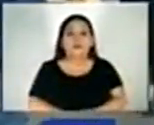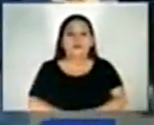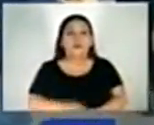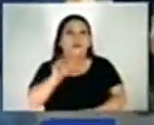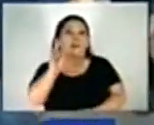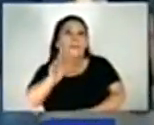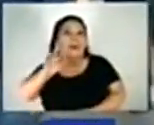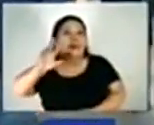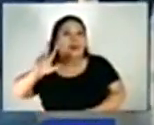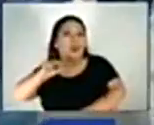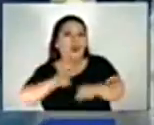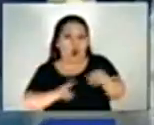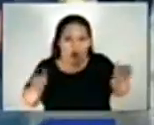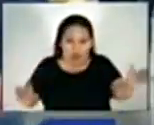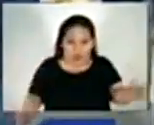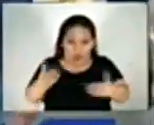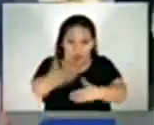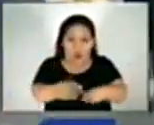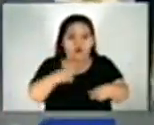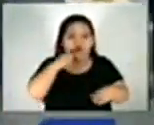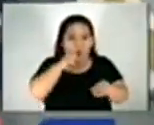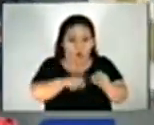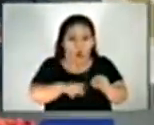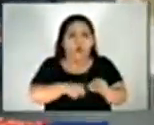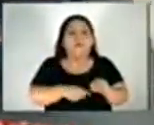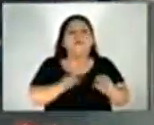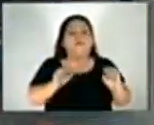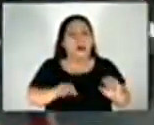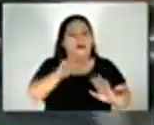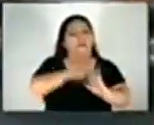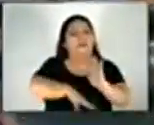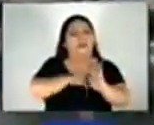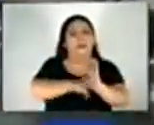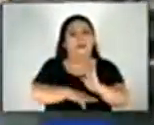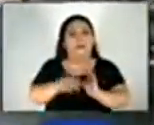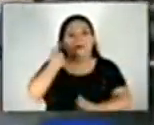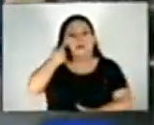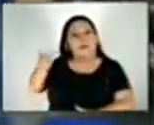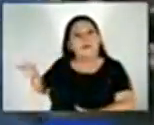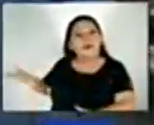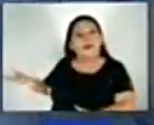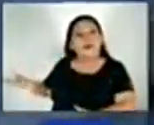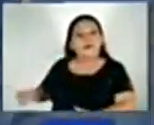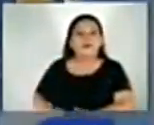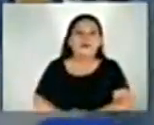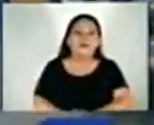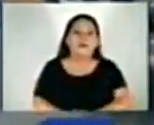A $23 la caja, todavía negociable. Miren esta lechuga,